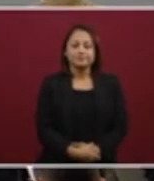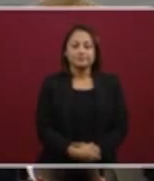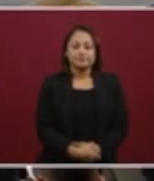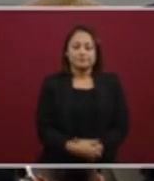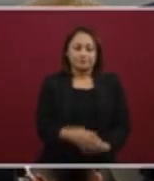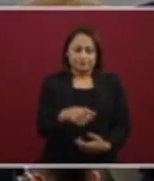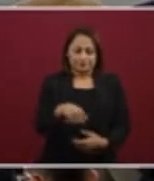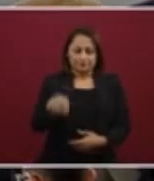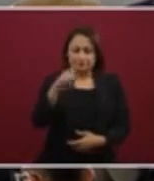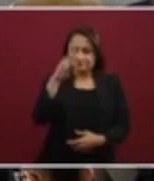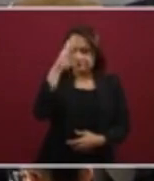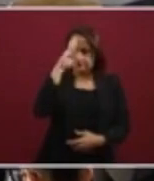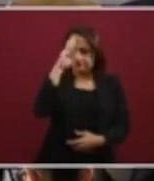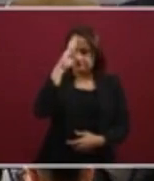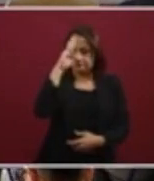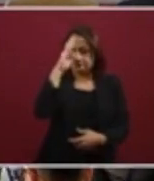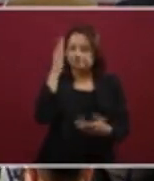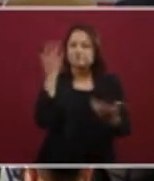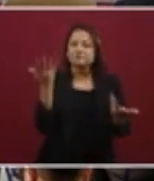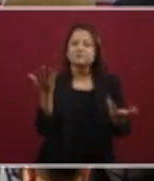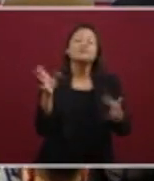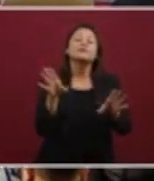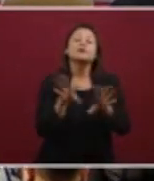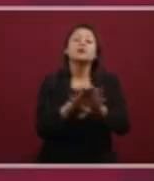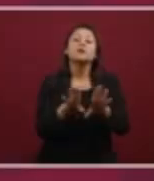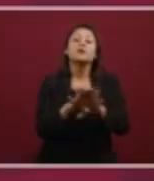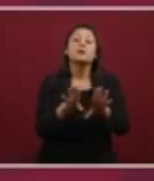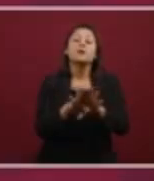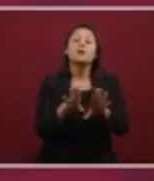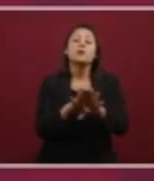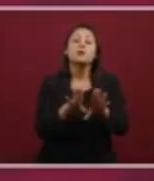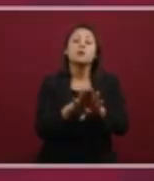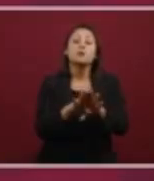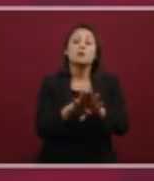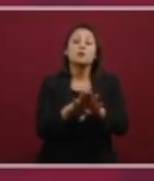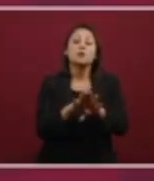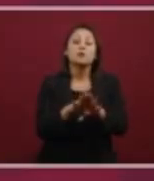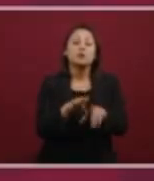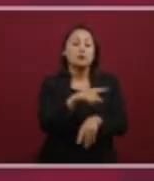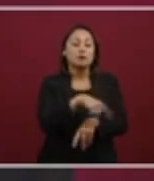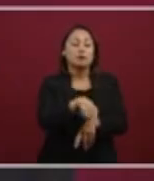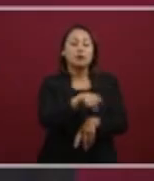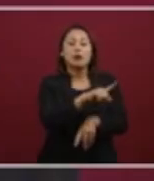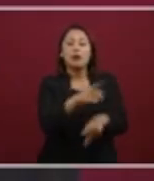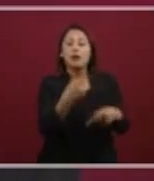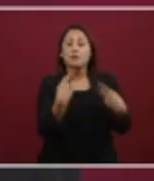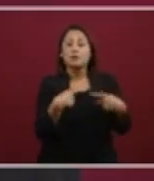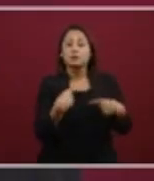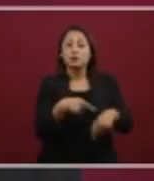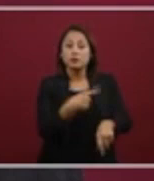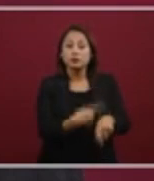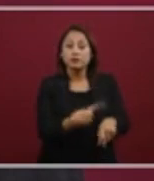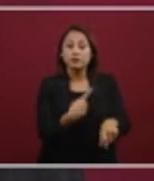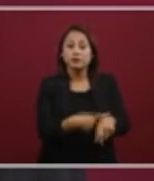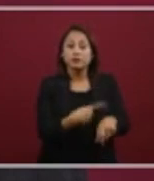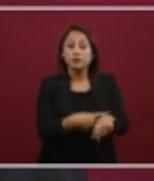Imagínense cómo vamos a dejar sin medicina a los enfermos,